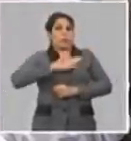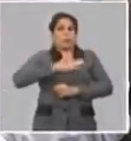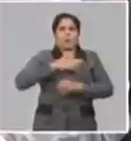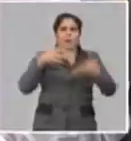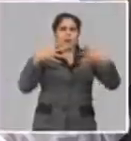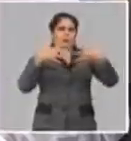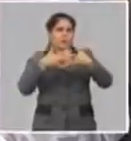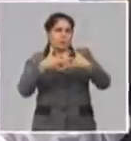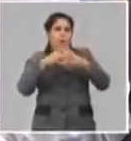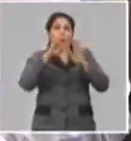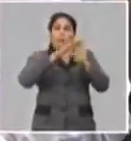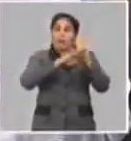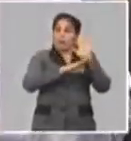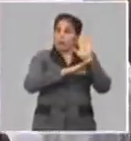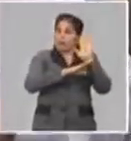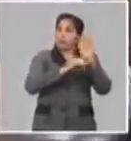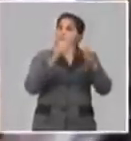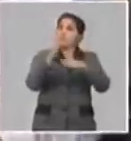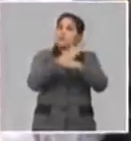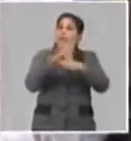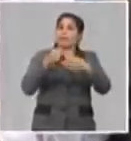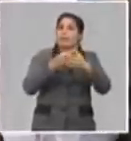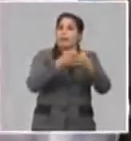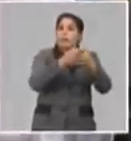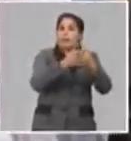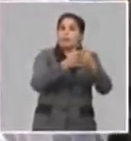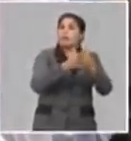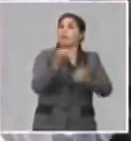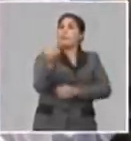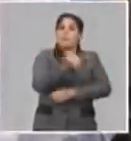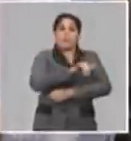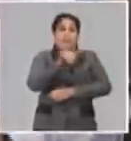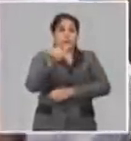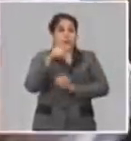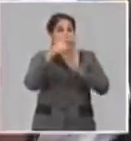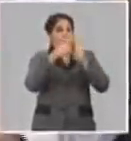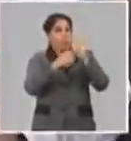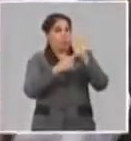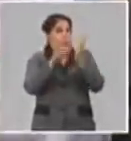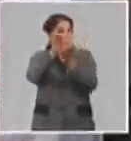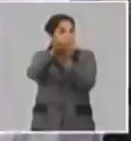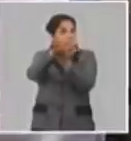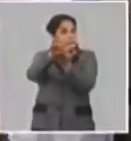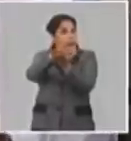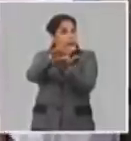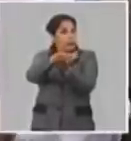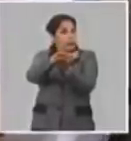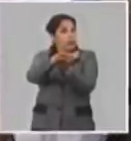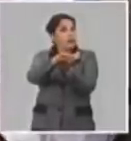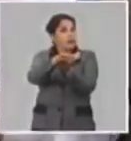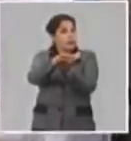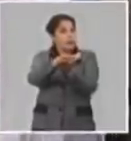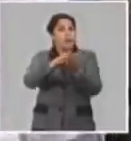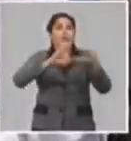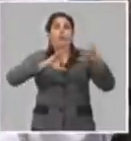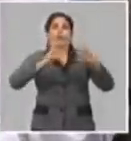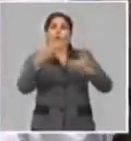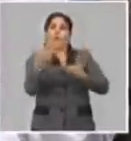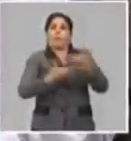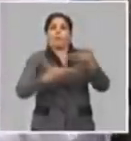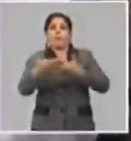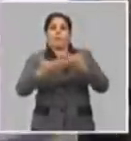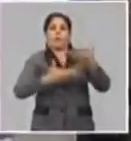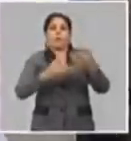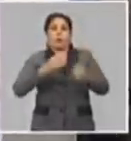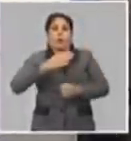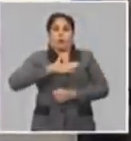consigue un conjunto de medidas para impulsar también aspectos pendientes que están vinculados precisamente con la forma de gestión y